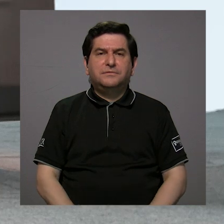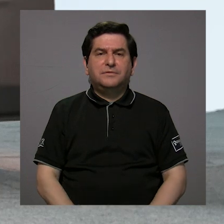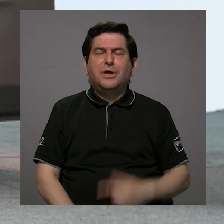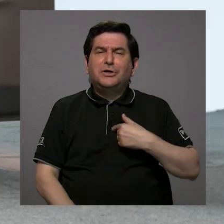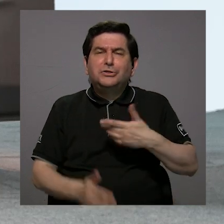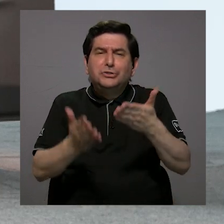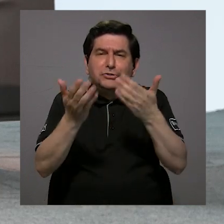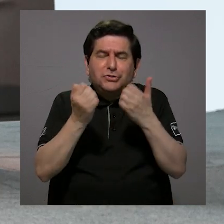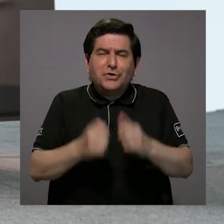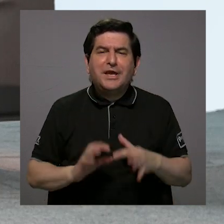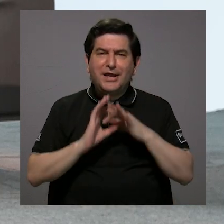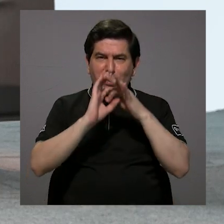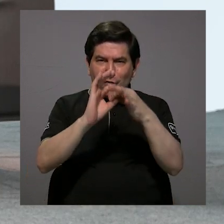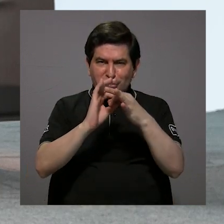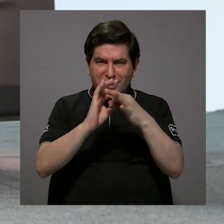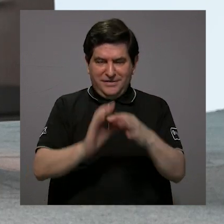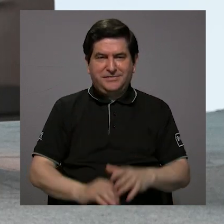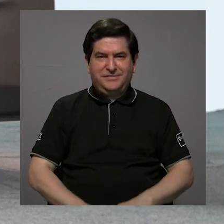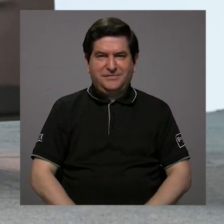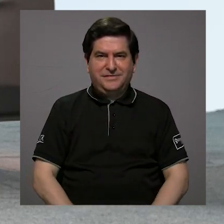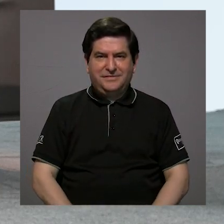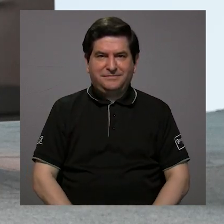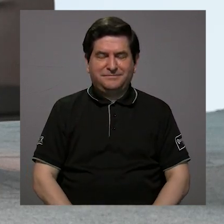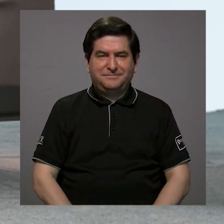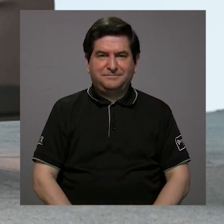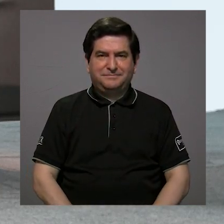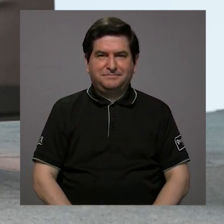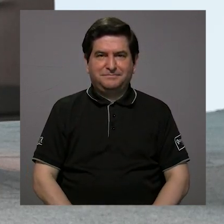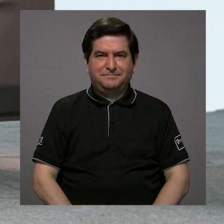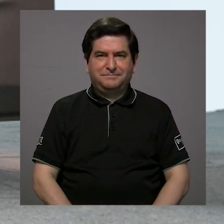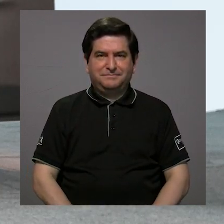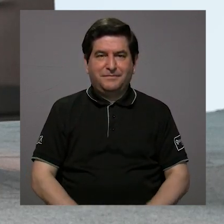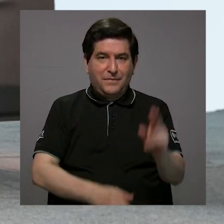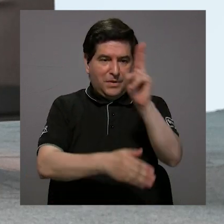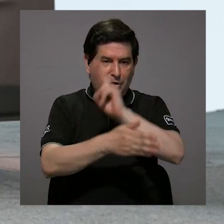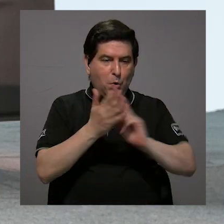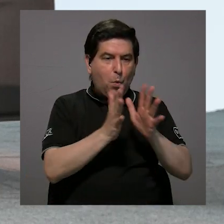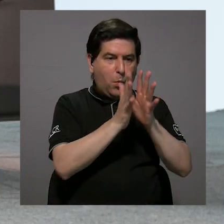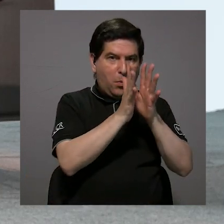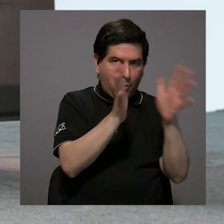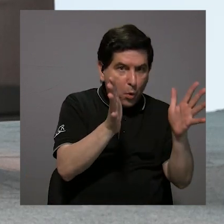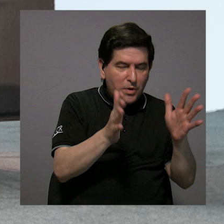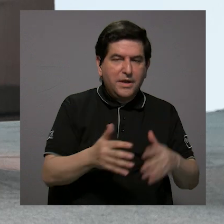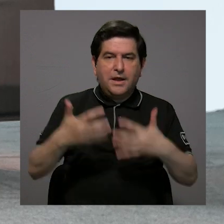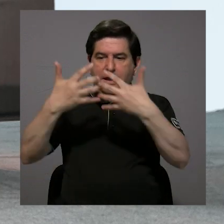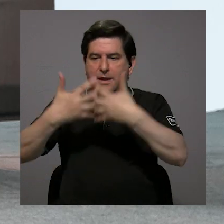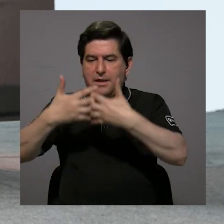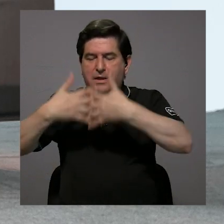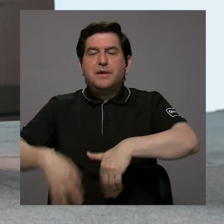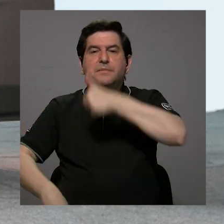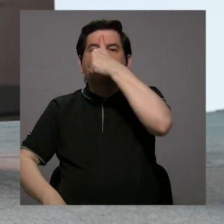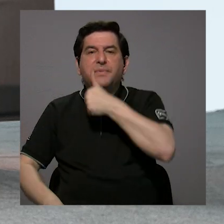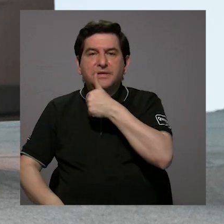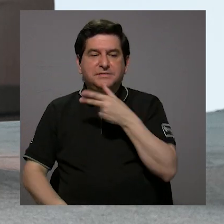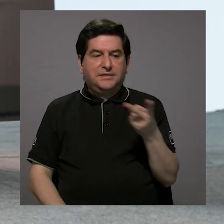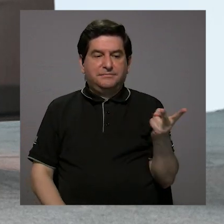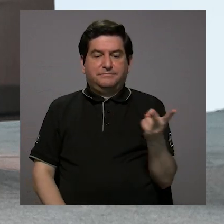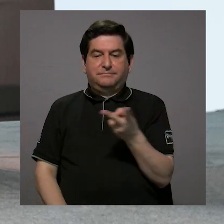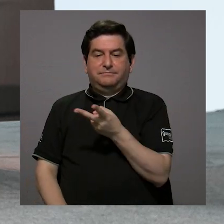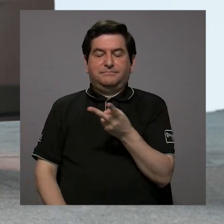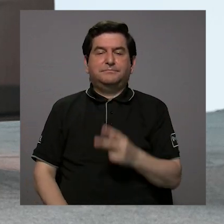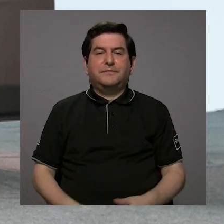que hagamos la relación o la asociación de la universidad pública y la empresa